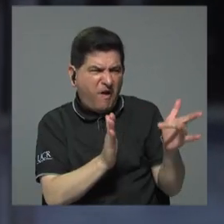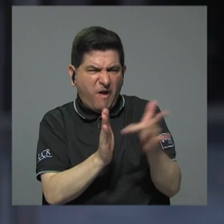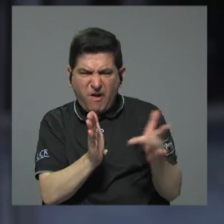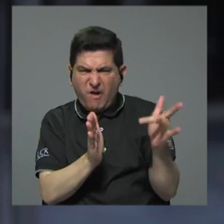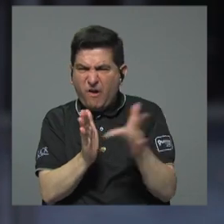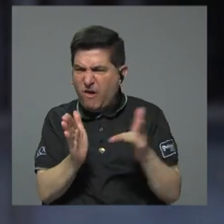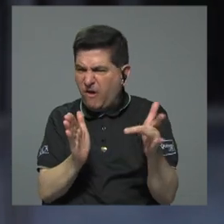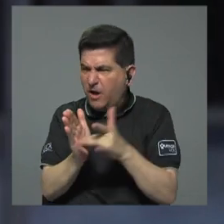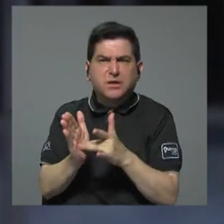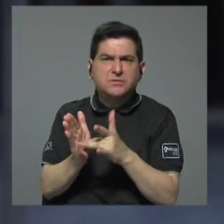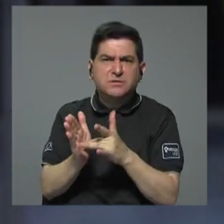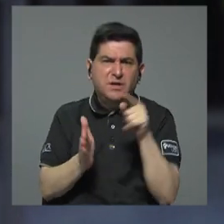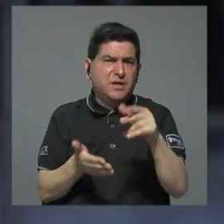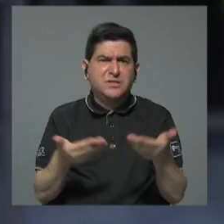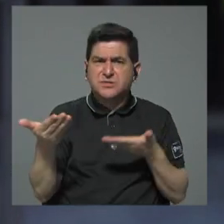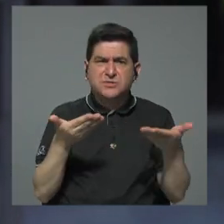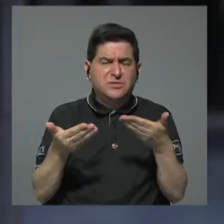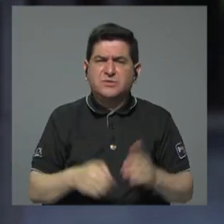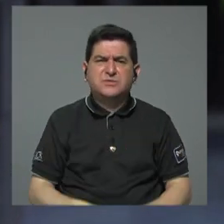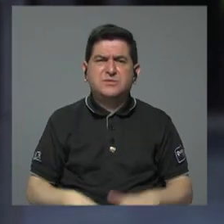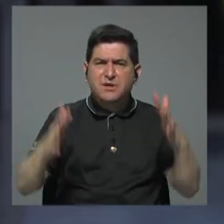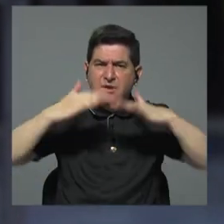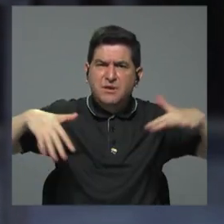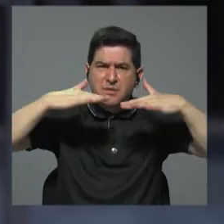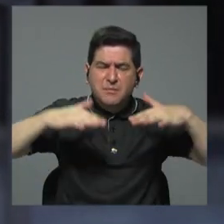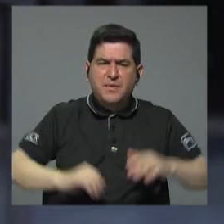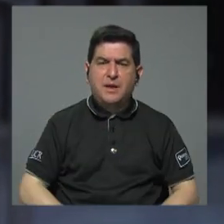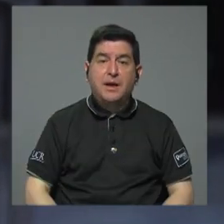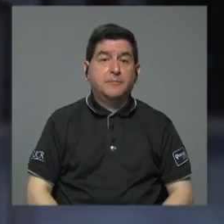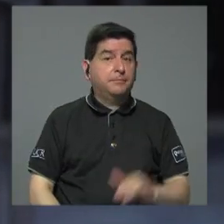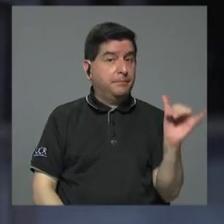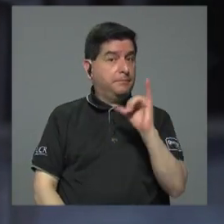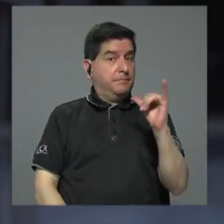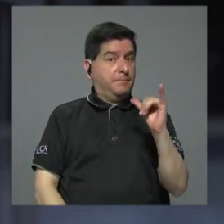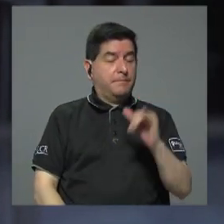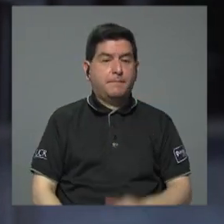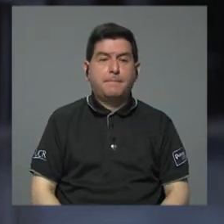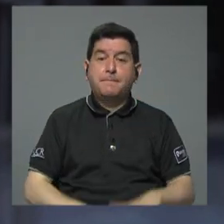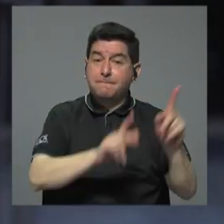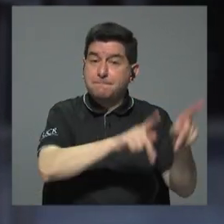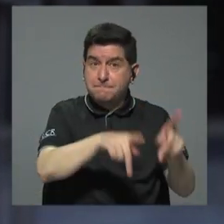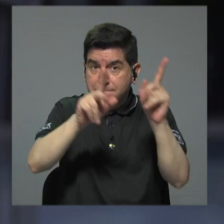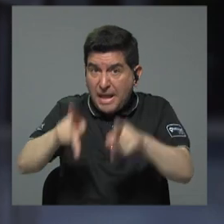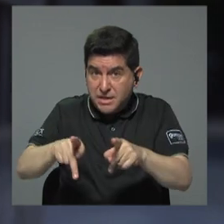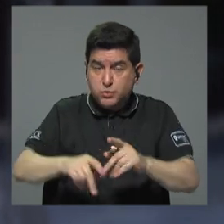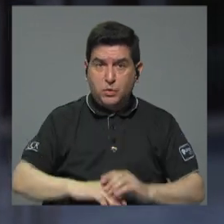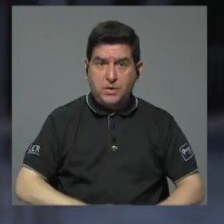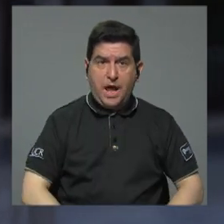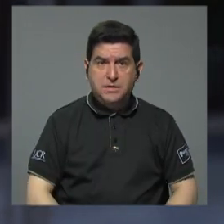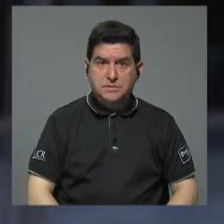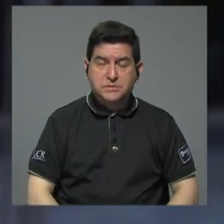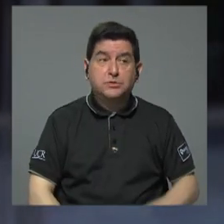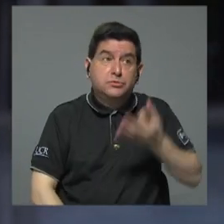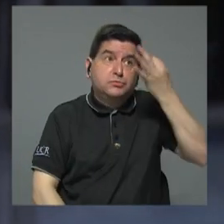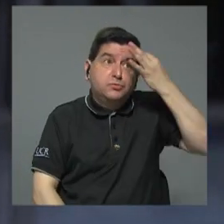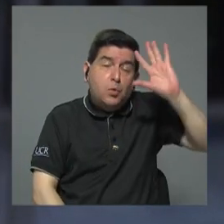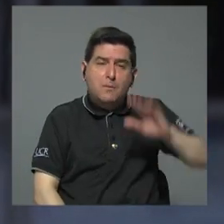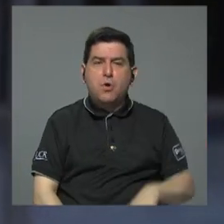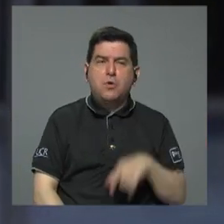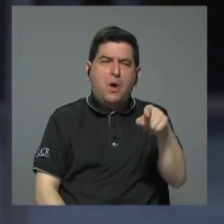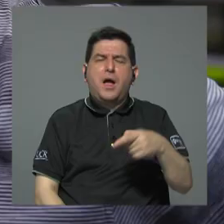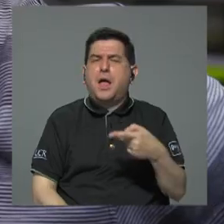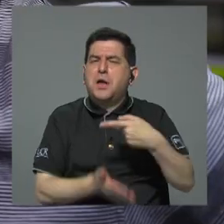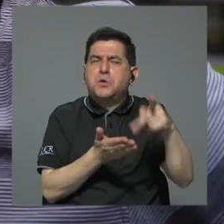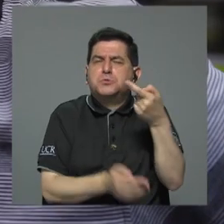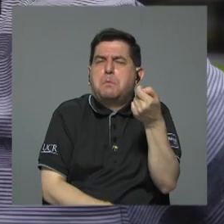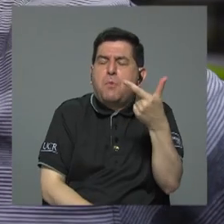y eso no sirve para el medio ambiente. Aparte que también hay personas que supongo que les pagan muy